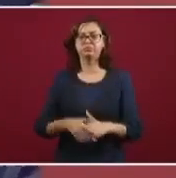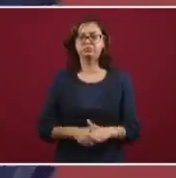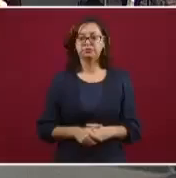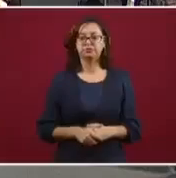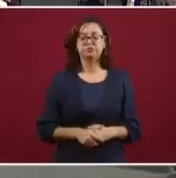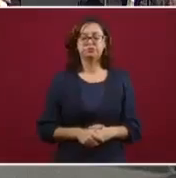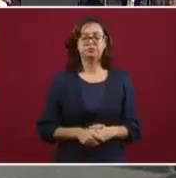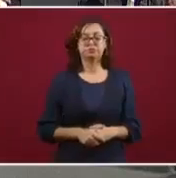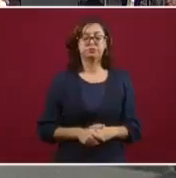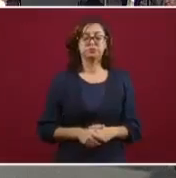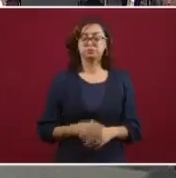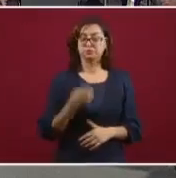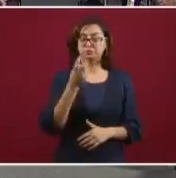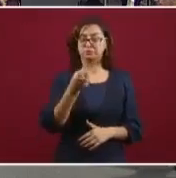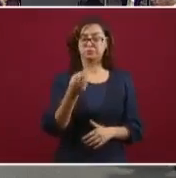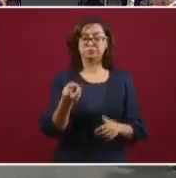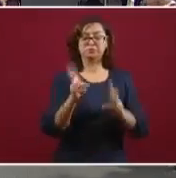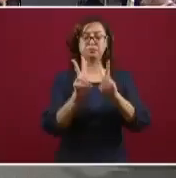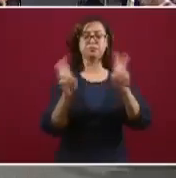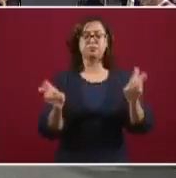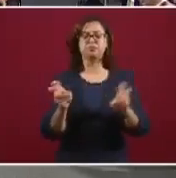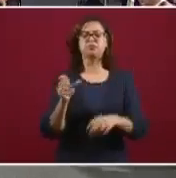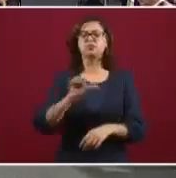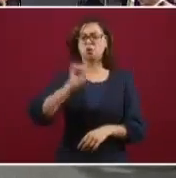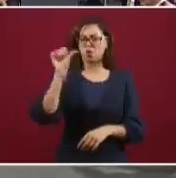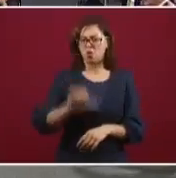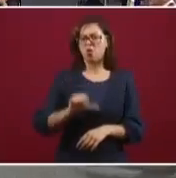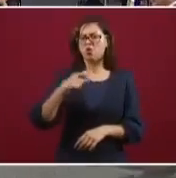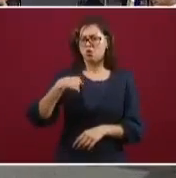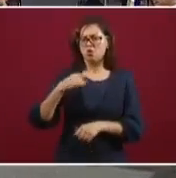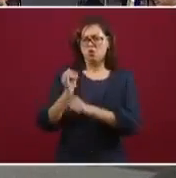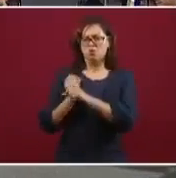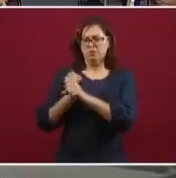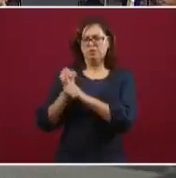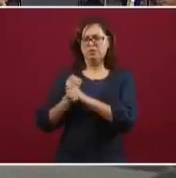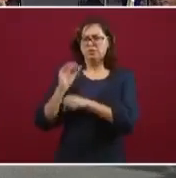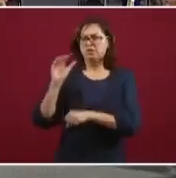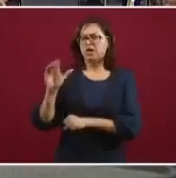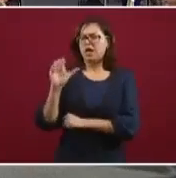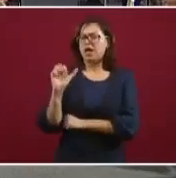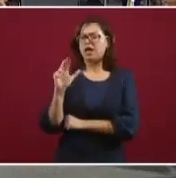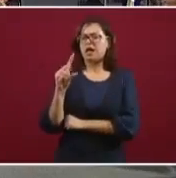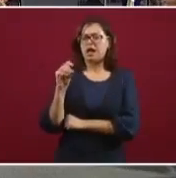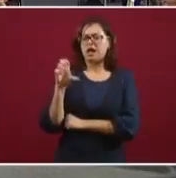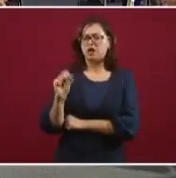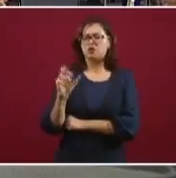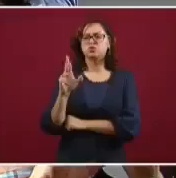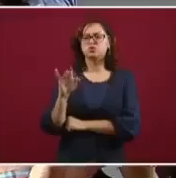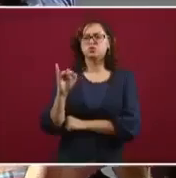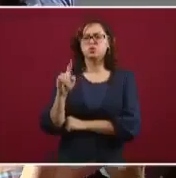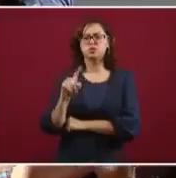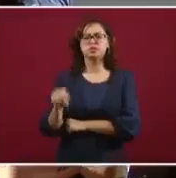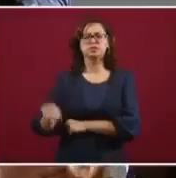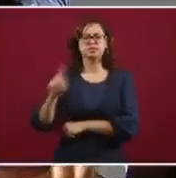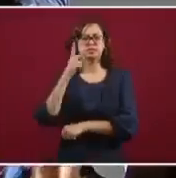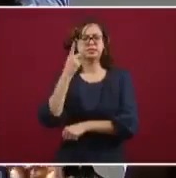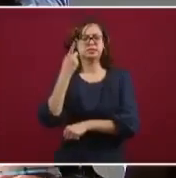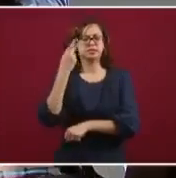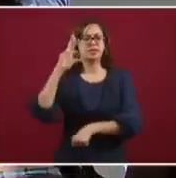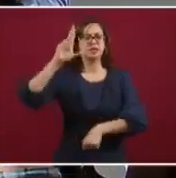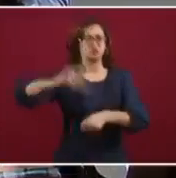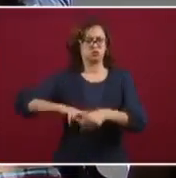sobre eso. Pero hoy lo vemos con Carlos Ruiz Abreu, que es el director del